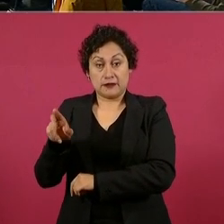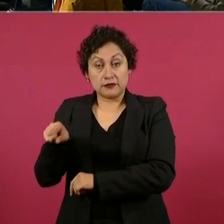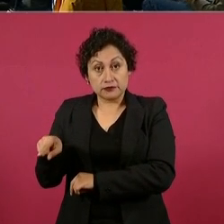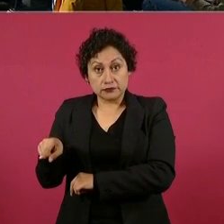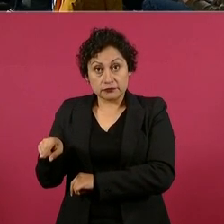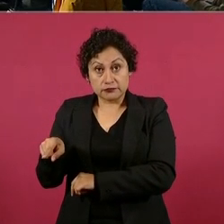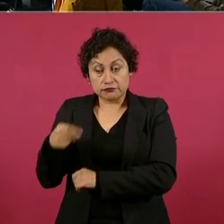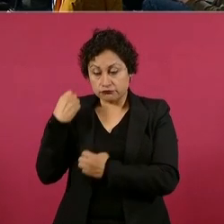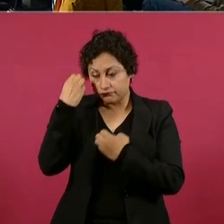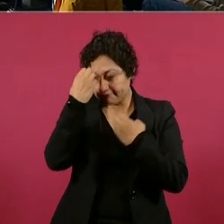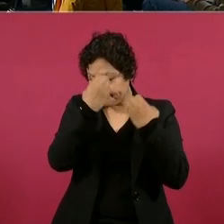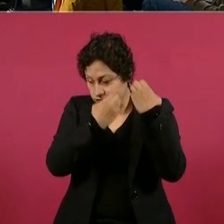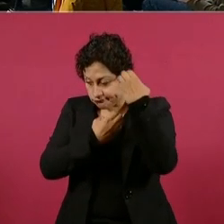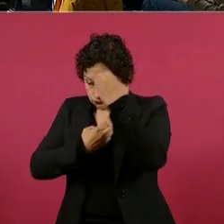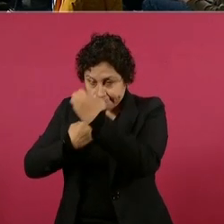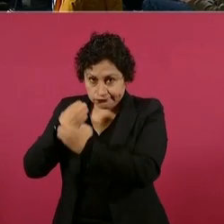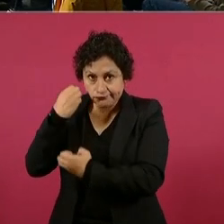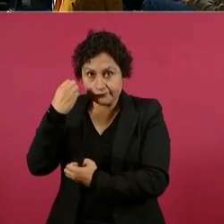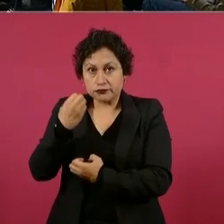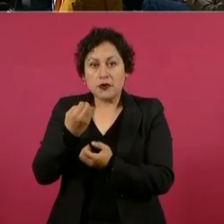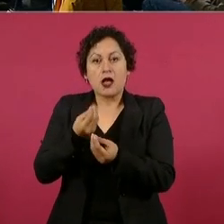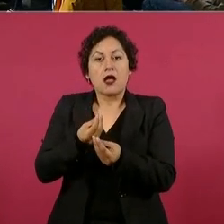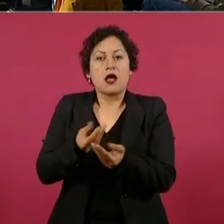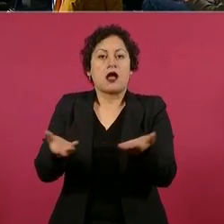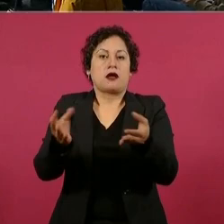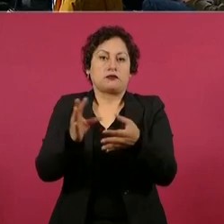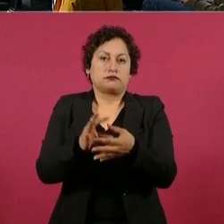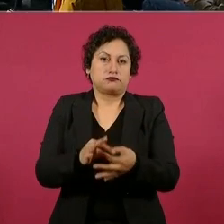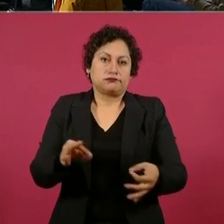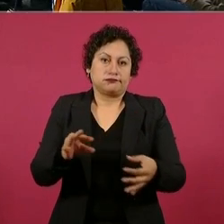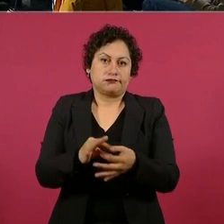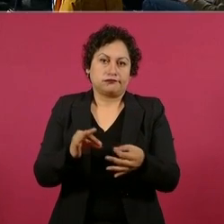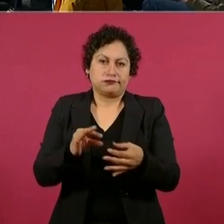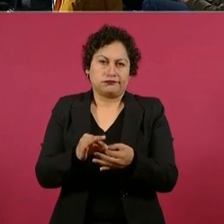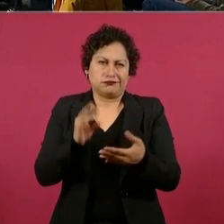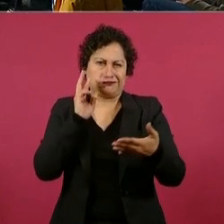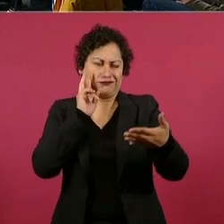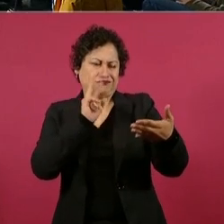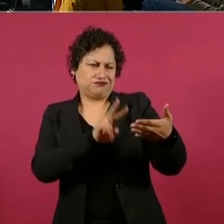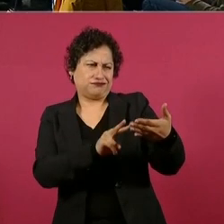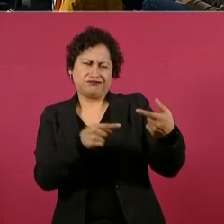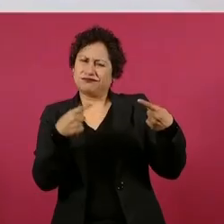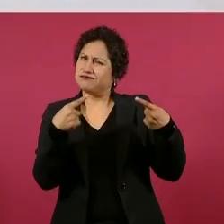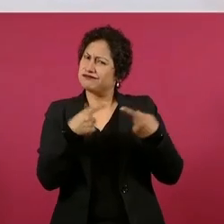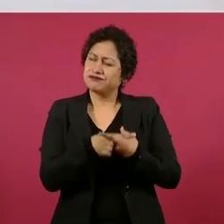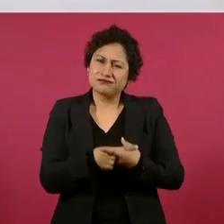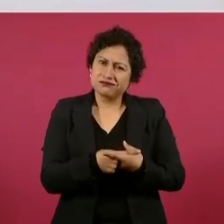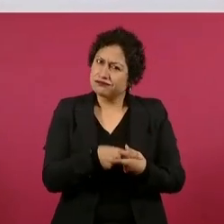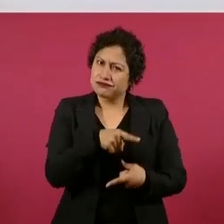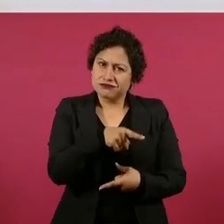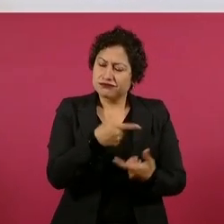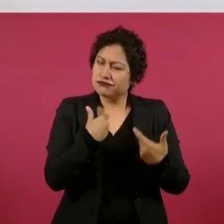está dando a conocer que hay cosas que no coinciden.